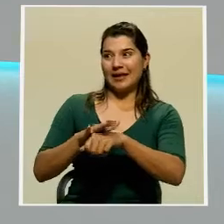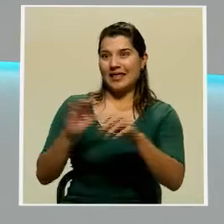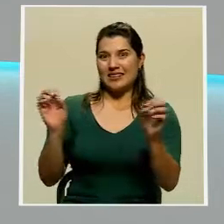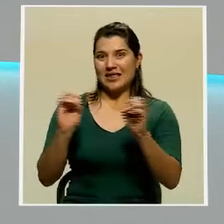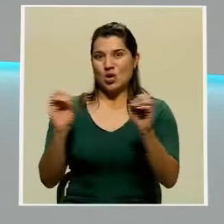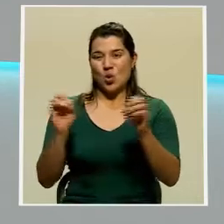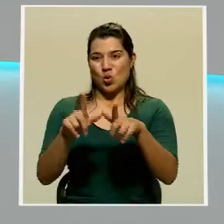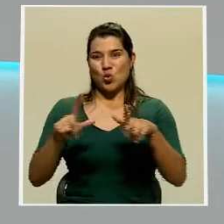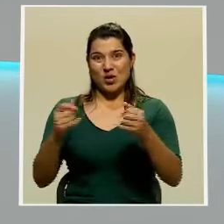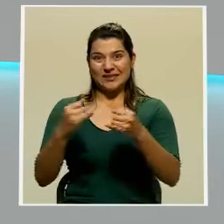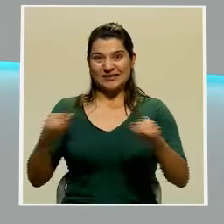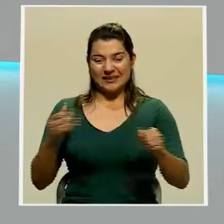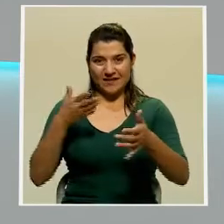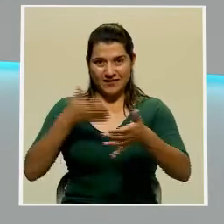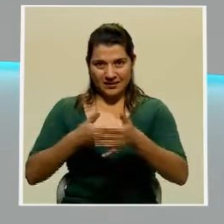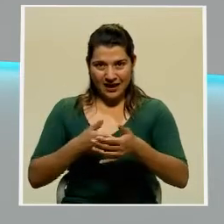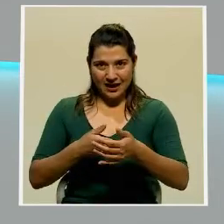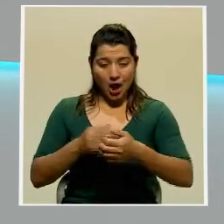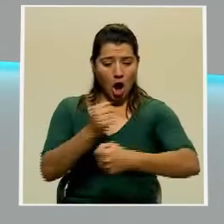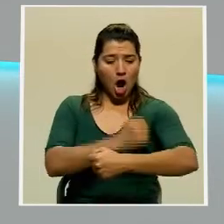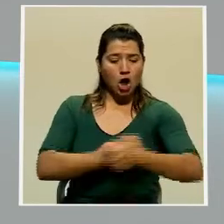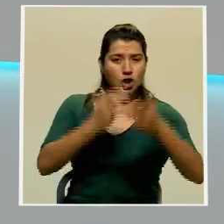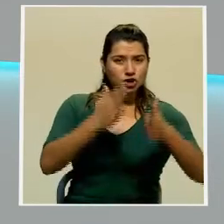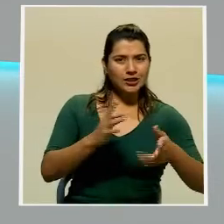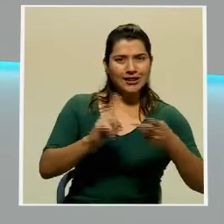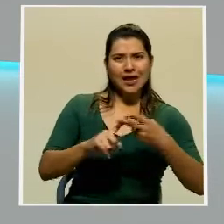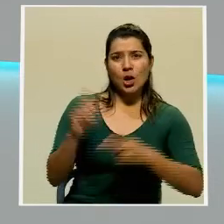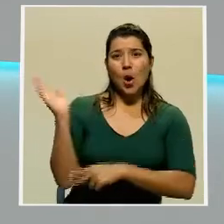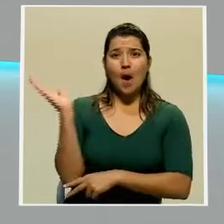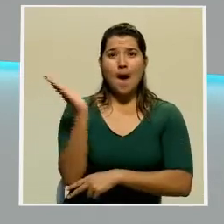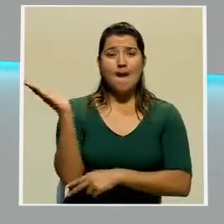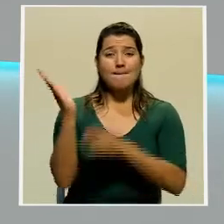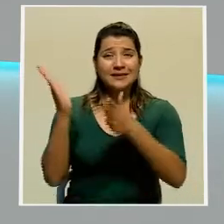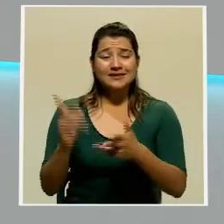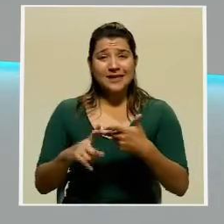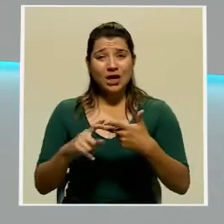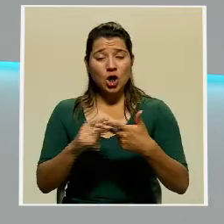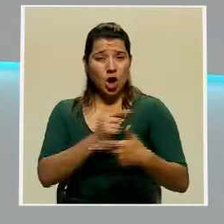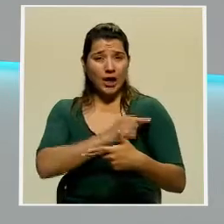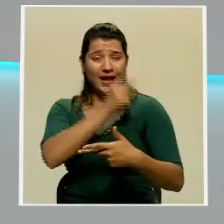mundo. Cocineros, meseros y gerentes de restaurantes